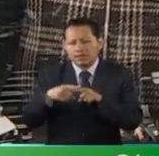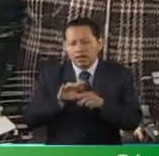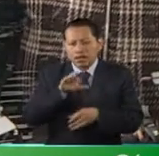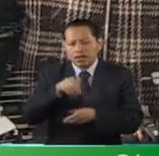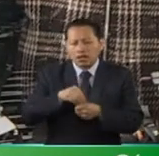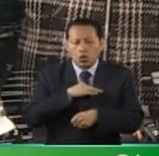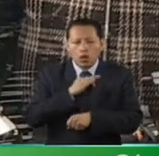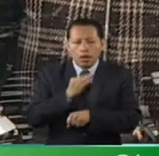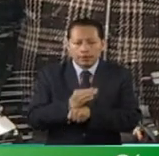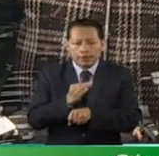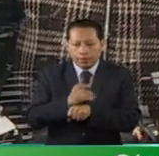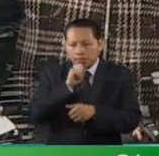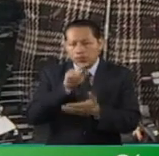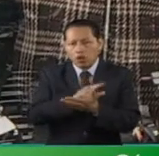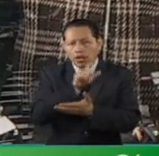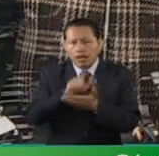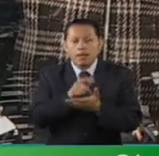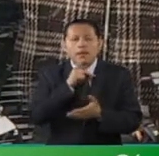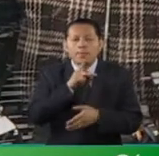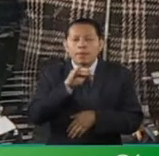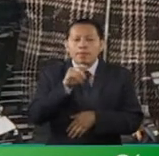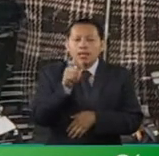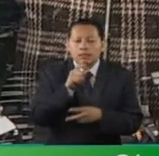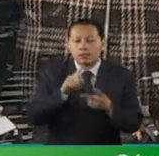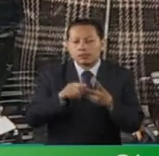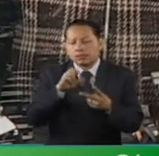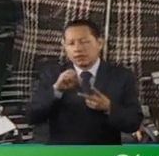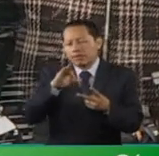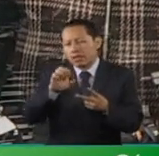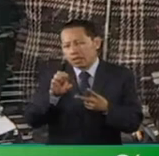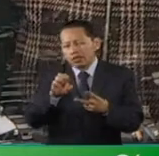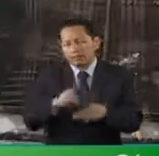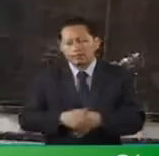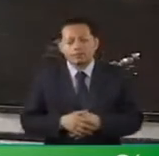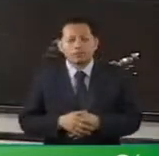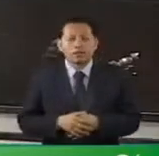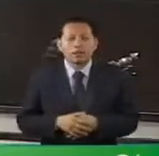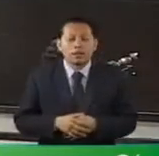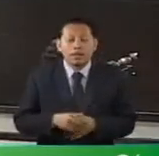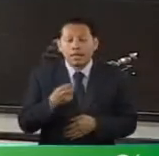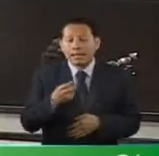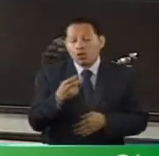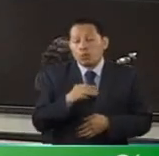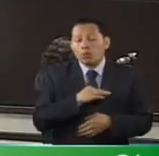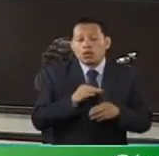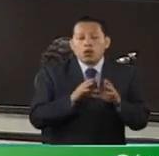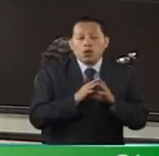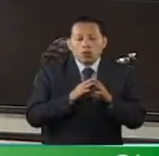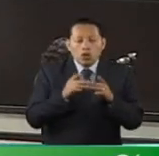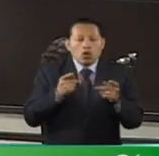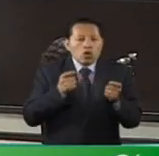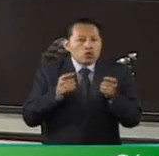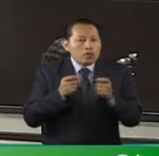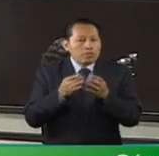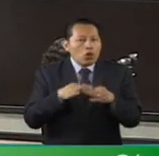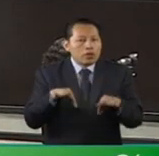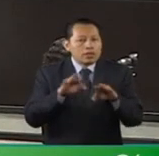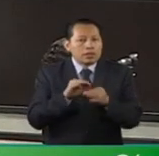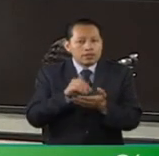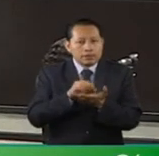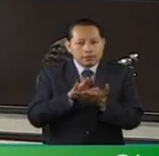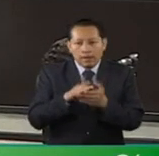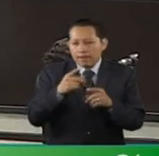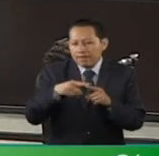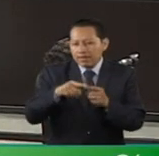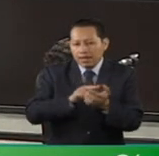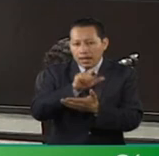incorporadas actualmente en las leyes de Pemex y de la Comisión Federal de Electricidad. Esto dejaría de lado controles importantes establecidos en